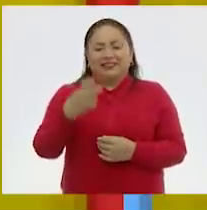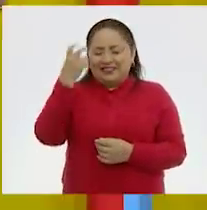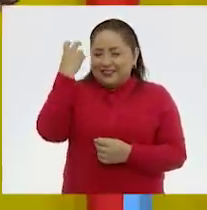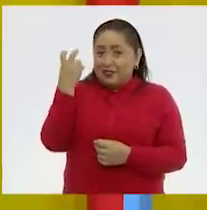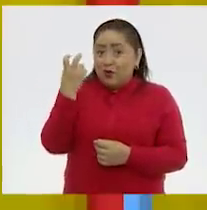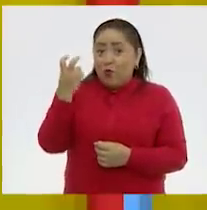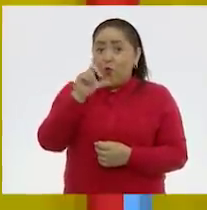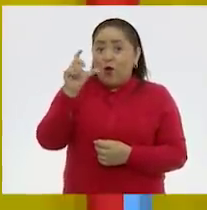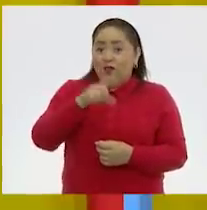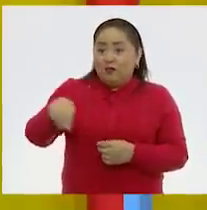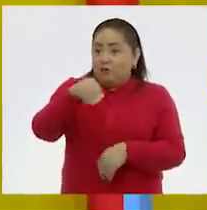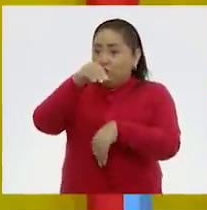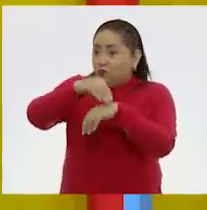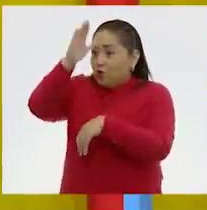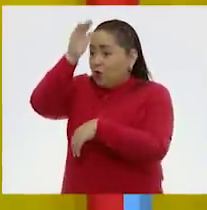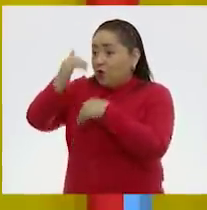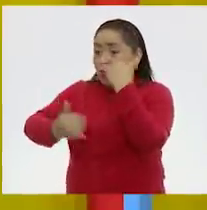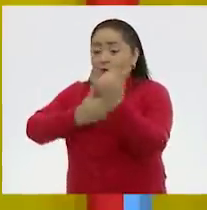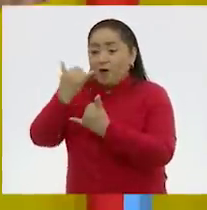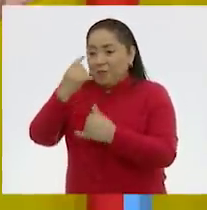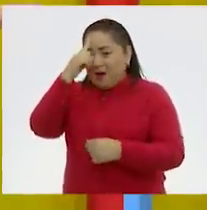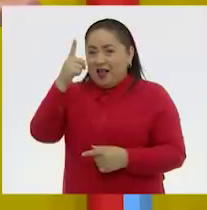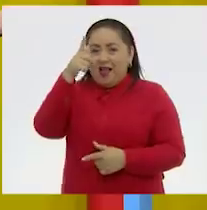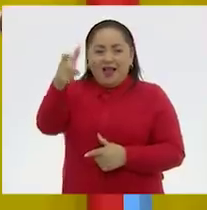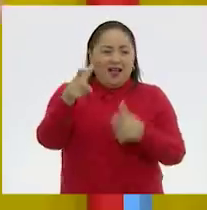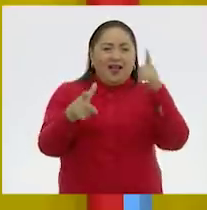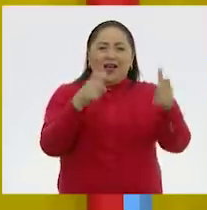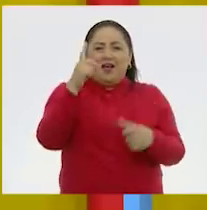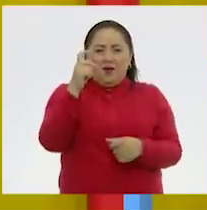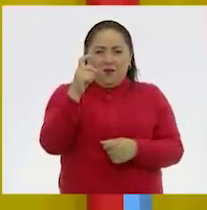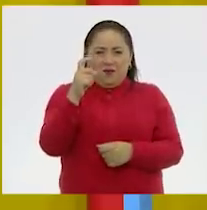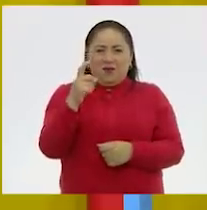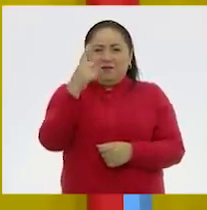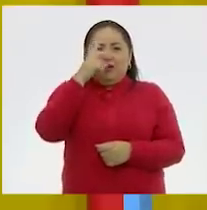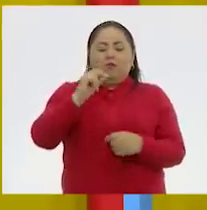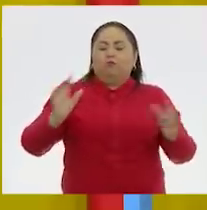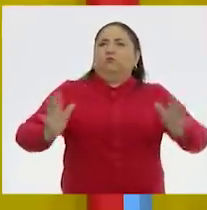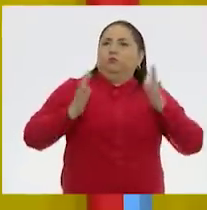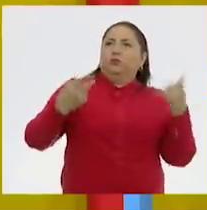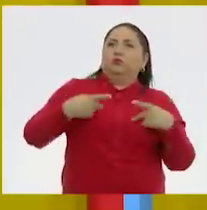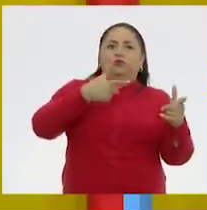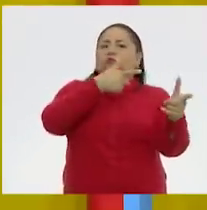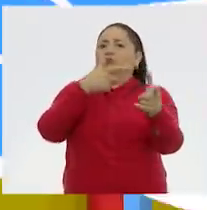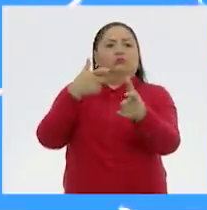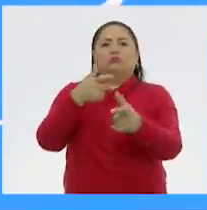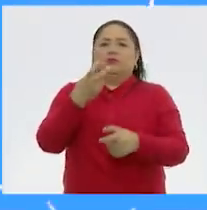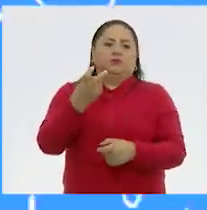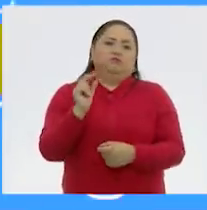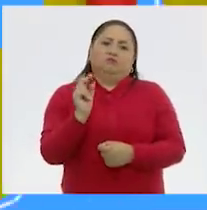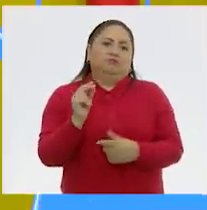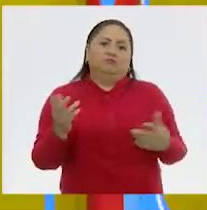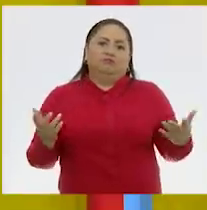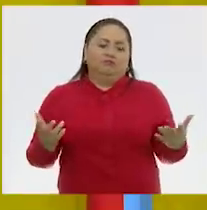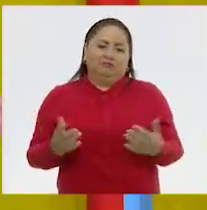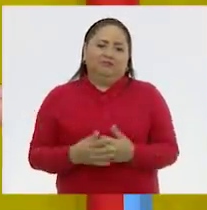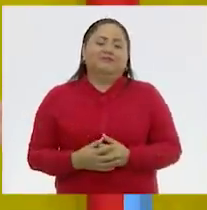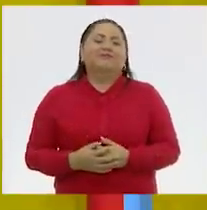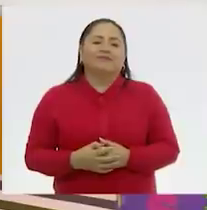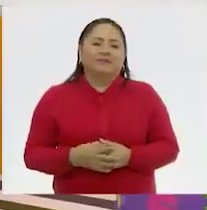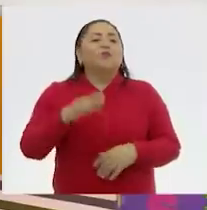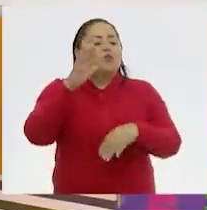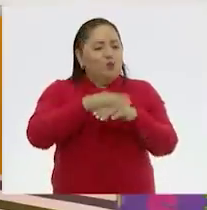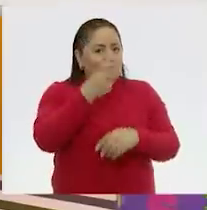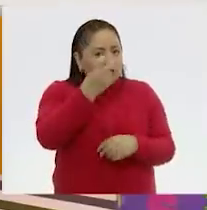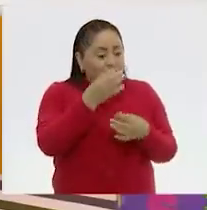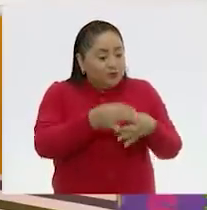y cuando todos se pongan de acuerdo que van a jugar a mojarse y no agarrar y sorprender a todos mojándolos ahí. Entonces, por